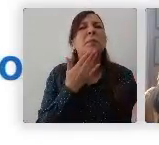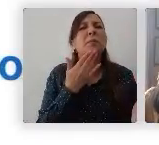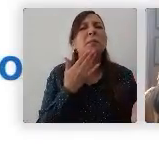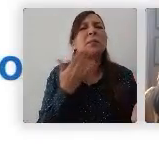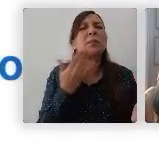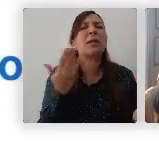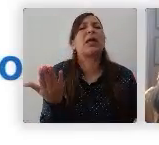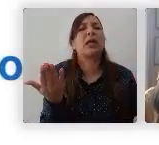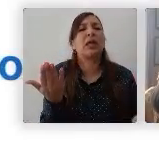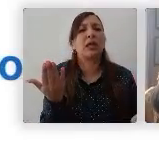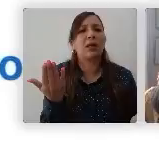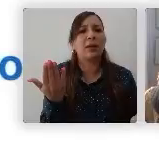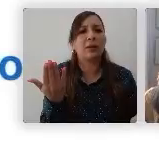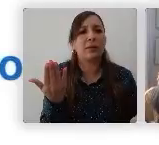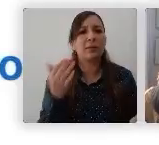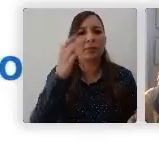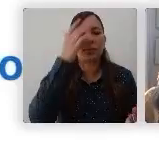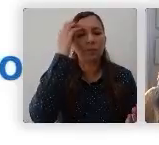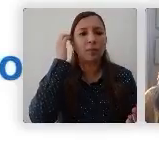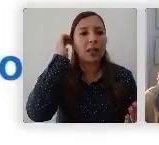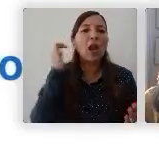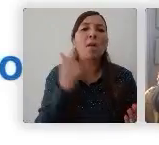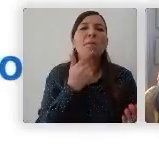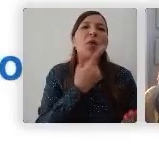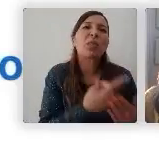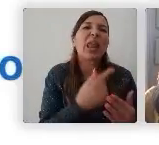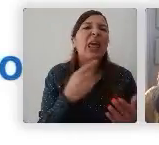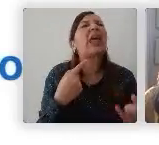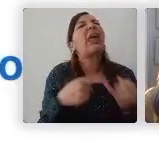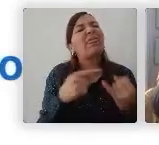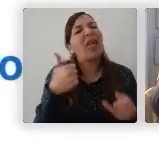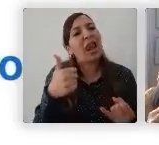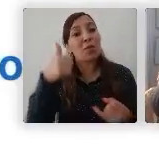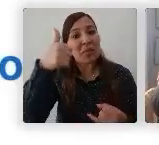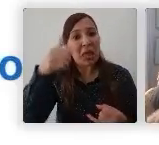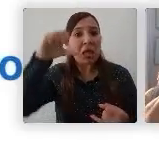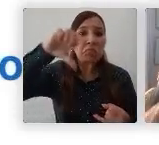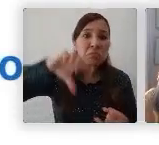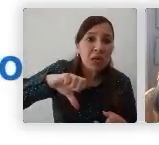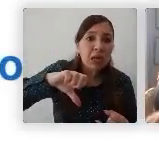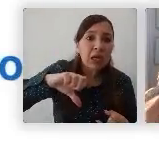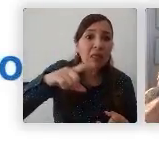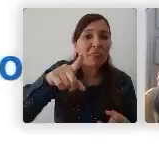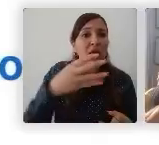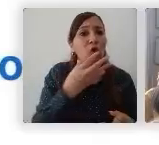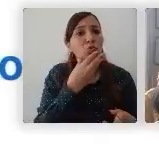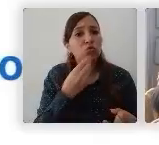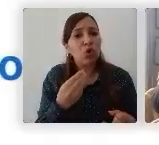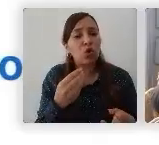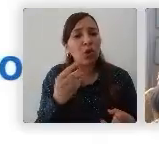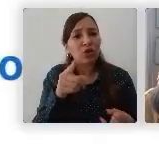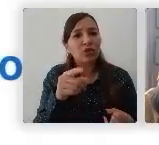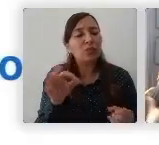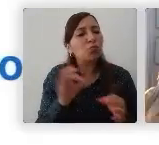el destino anteriormente y le va a pedir referencias les va a preguntar qué tal les fue entonces aquí también es una oportunidad